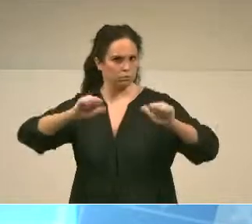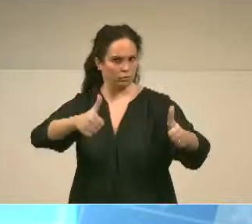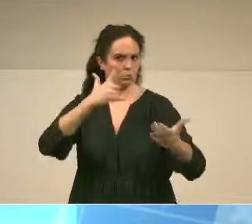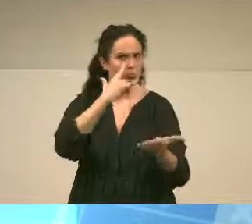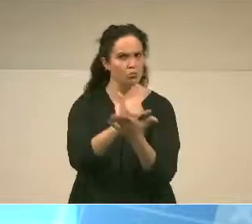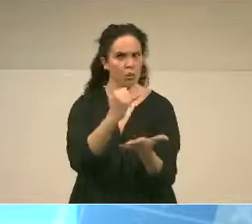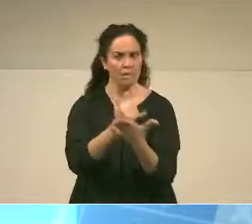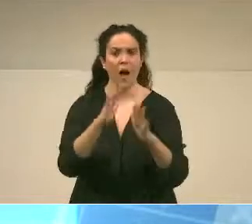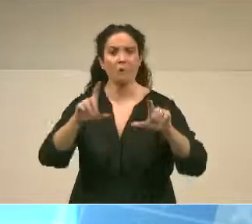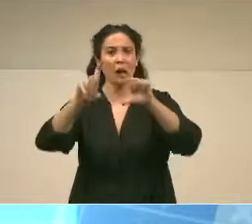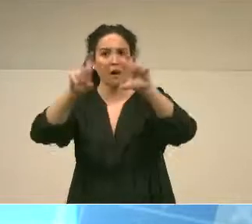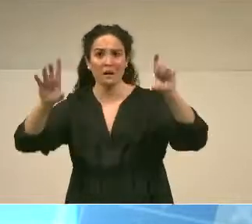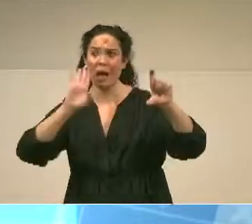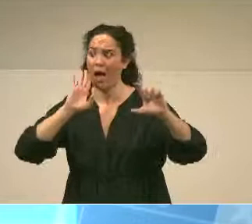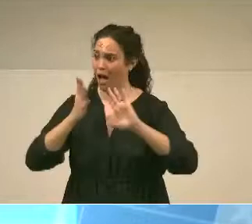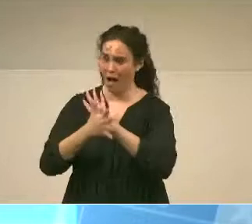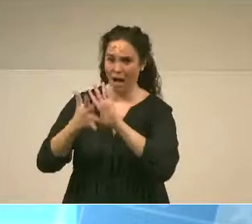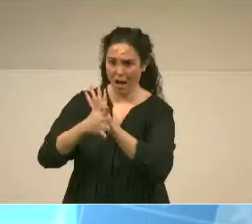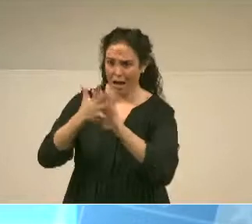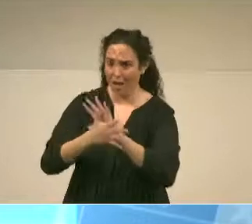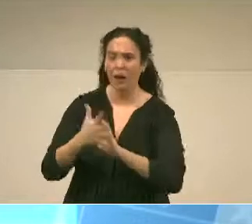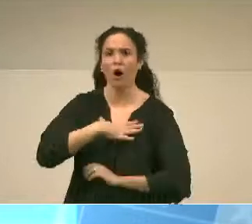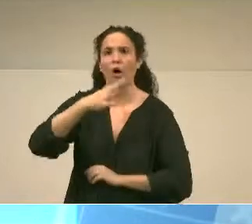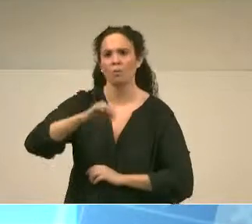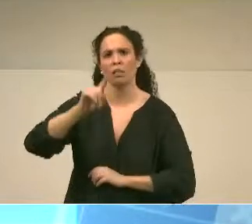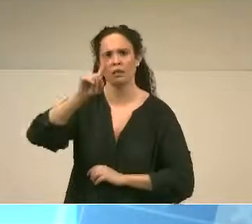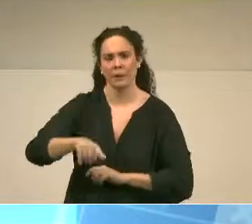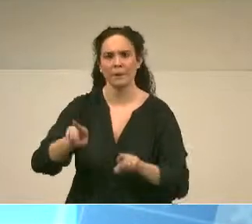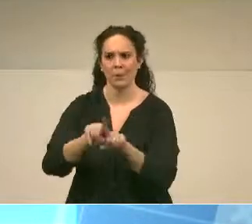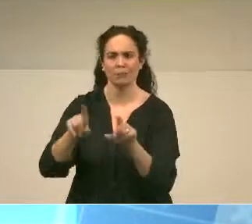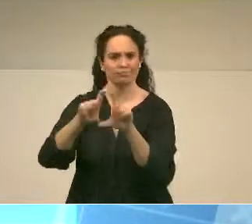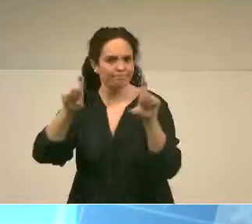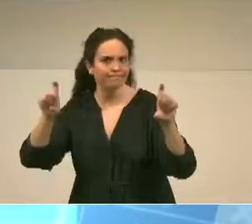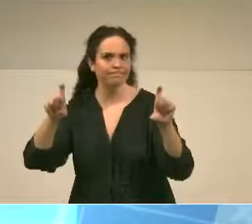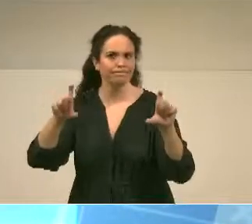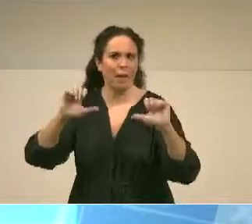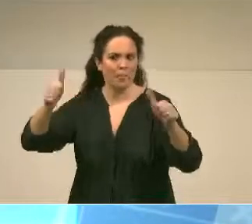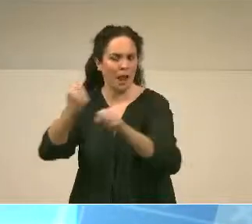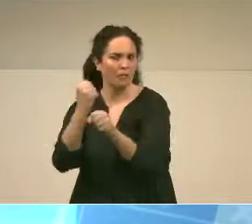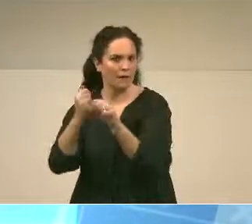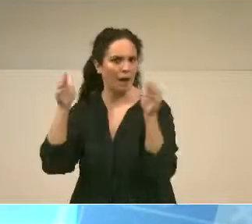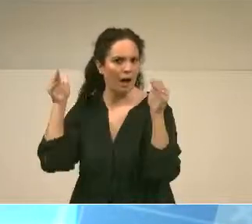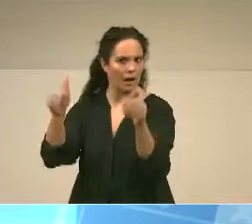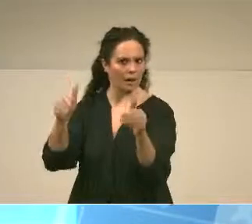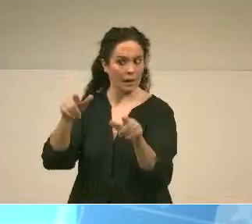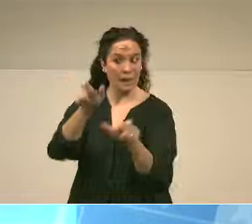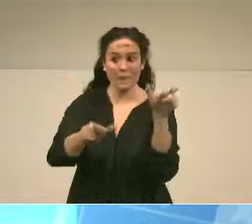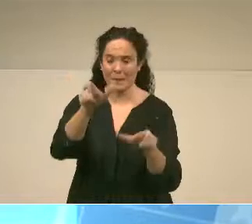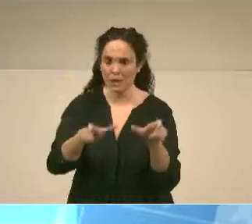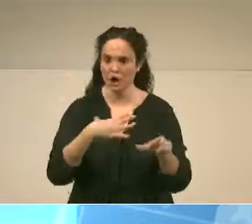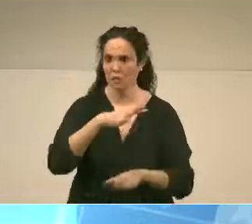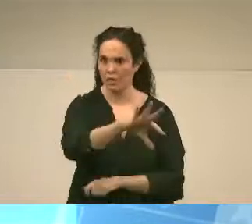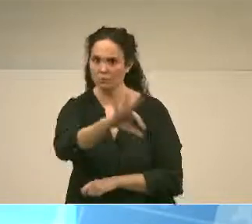estamos hablando pueden ser algunos de los elementos críticos sobre los cuales empezar a trabajar. Esas personas pueden